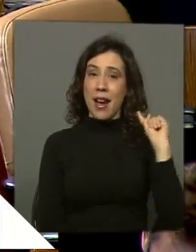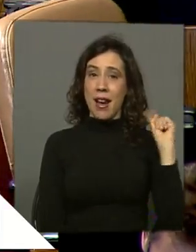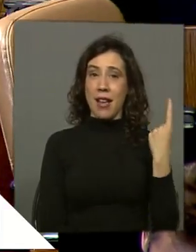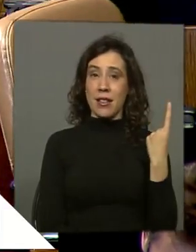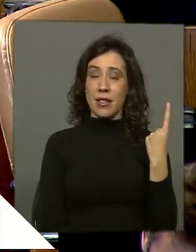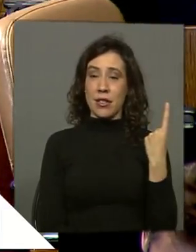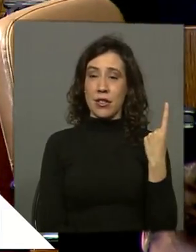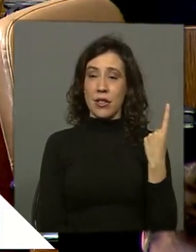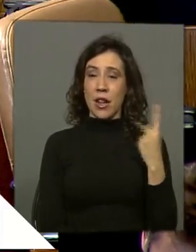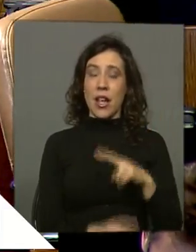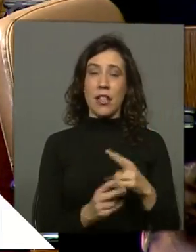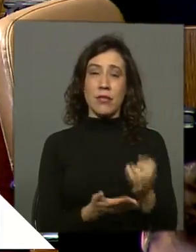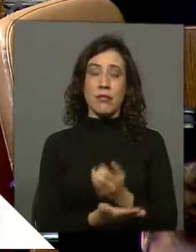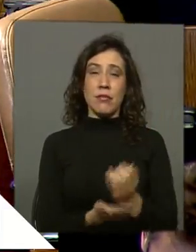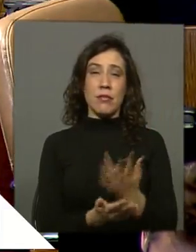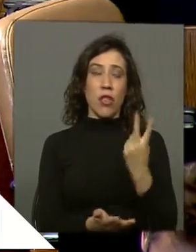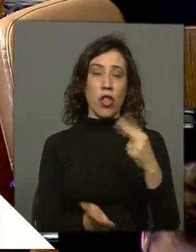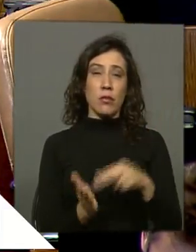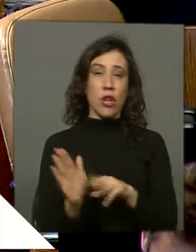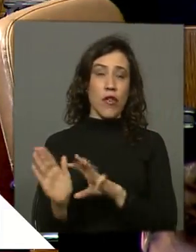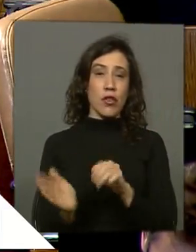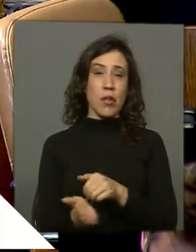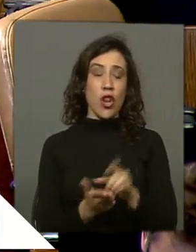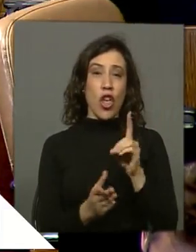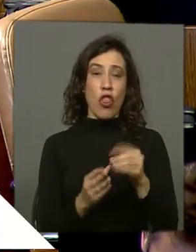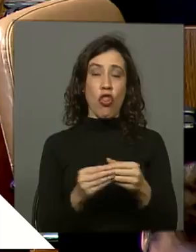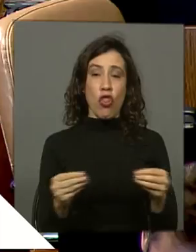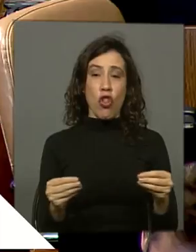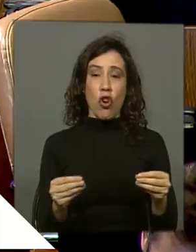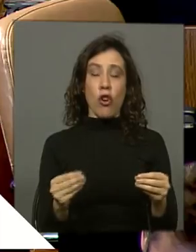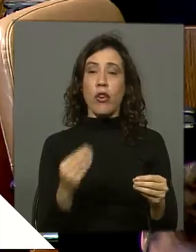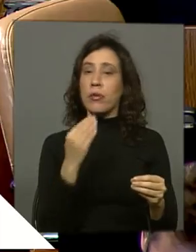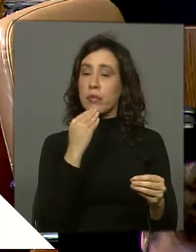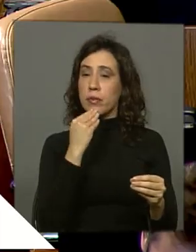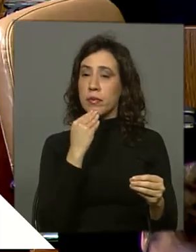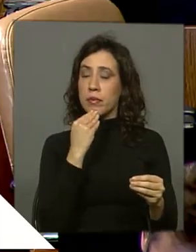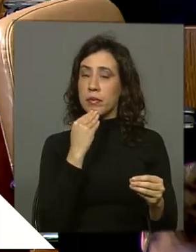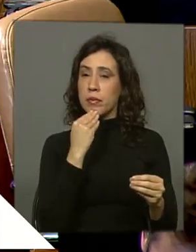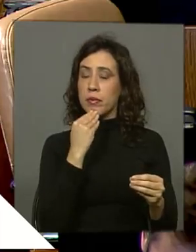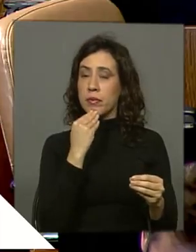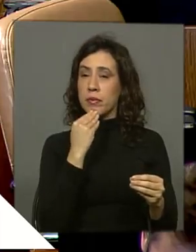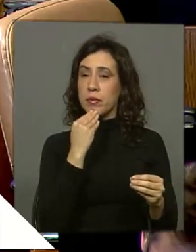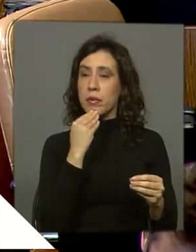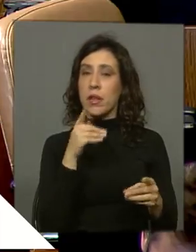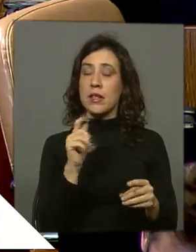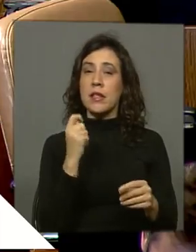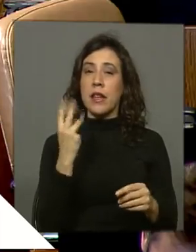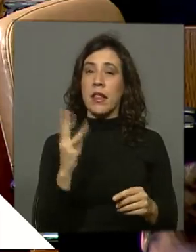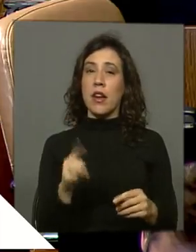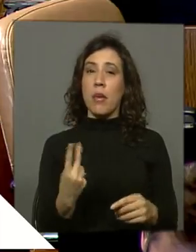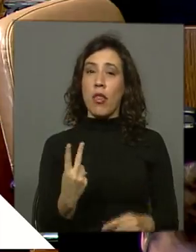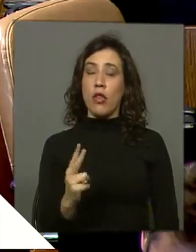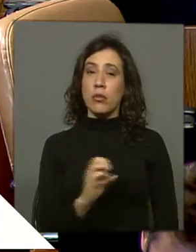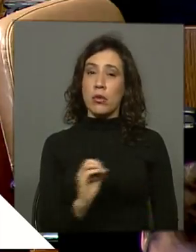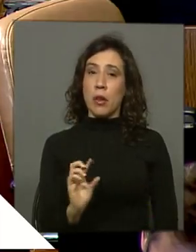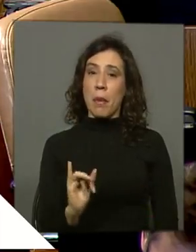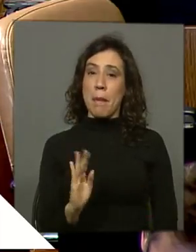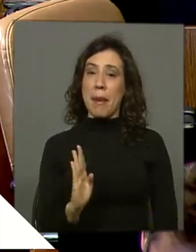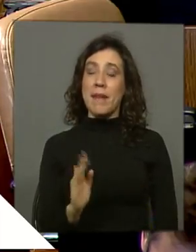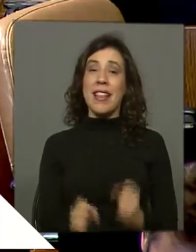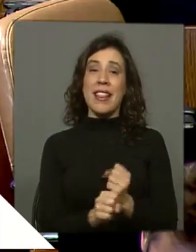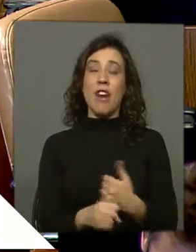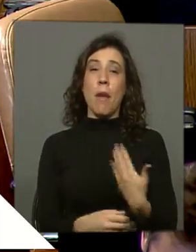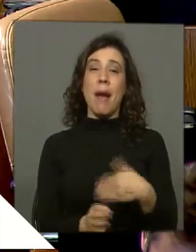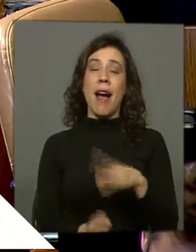generó cerca de 2.900 millones de dólares y además que eso equivale al 3,2% del PIB y empleó a más de